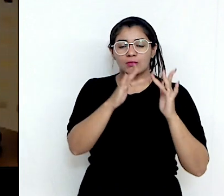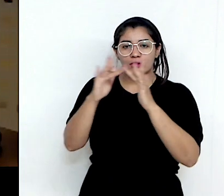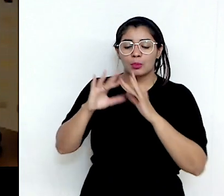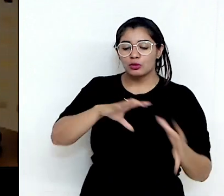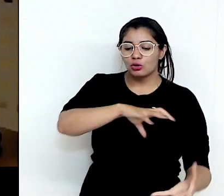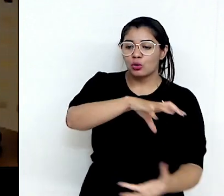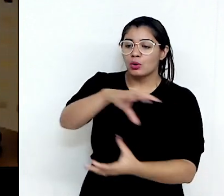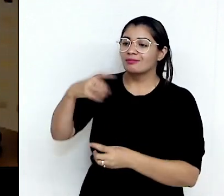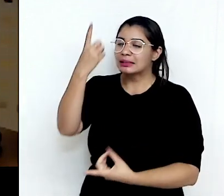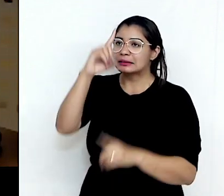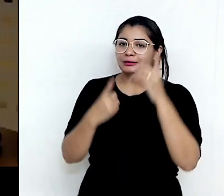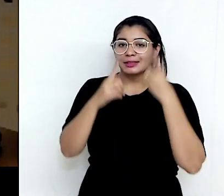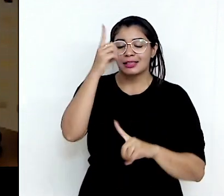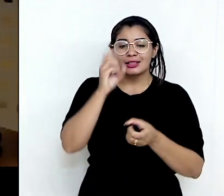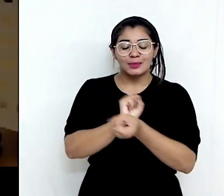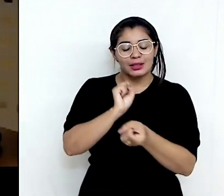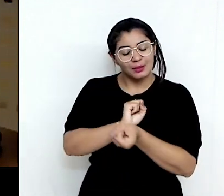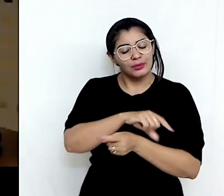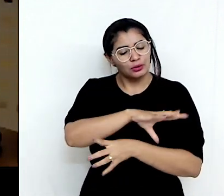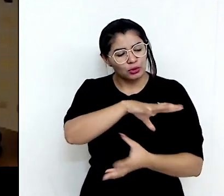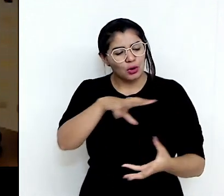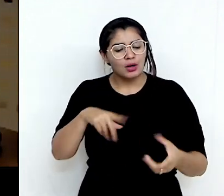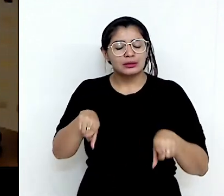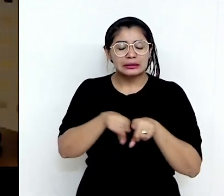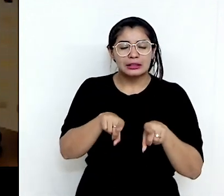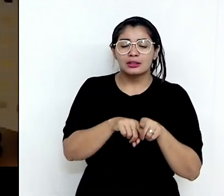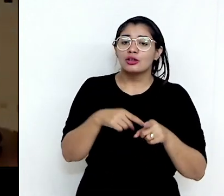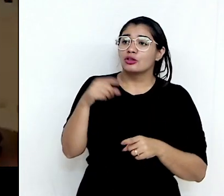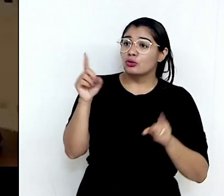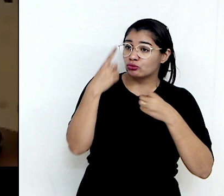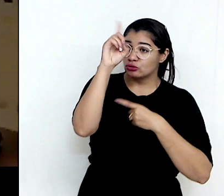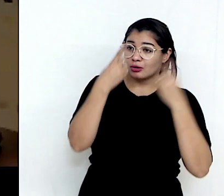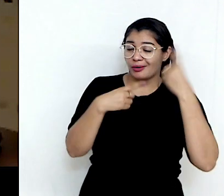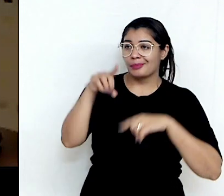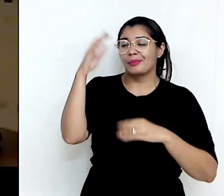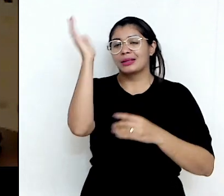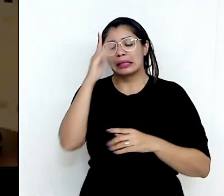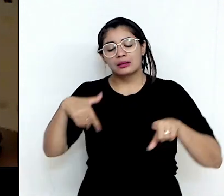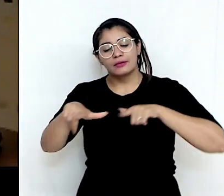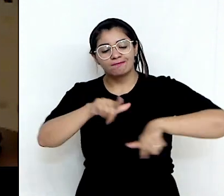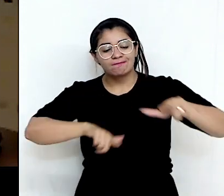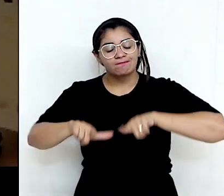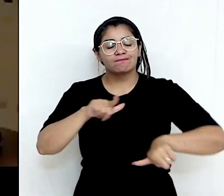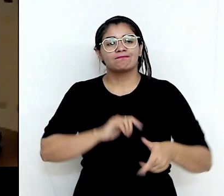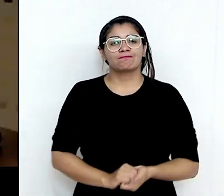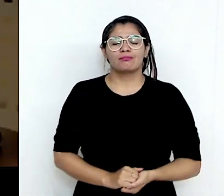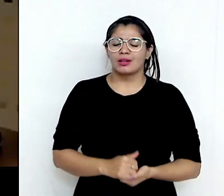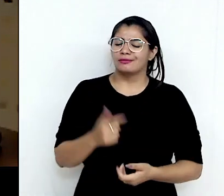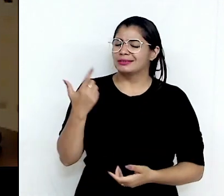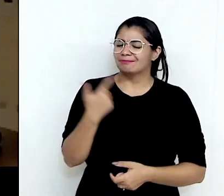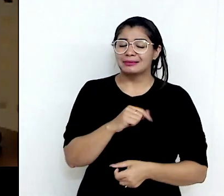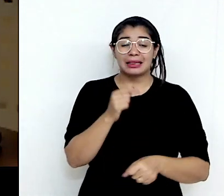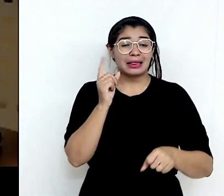y esperamos que a la región. Chile y Brasil han venido trabajando en esta cooperación desde hace